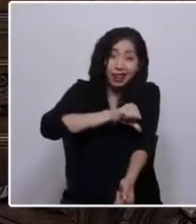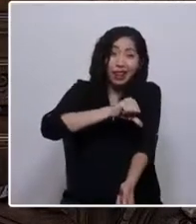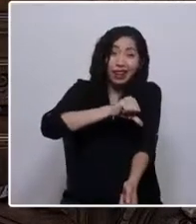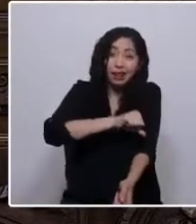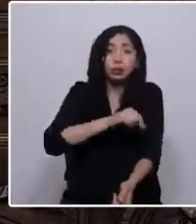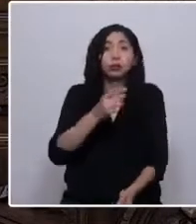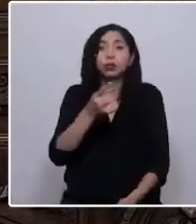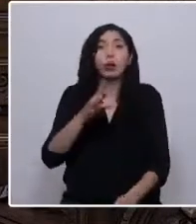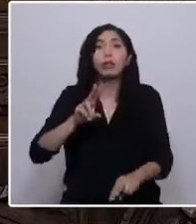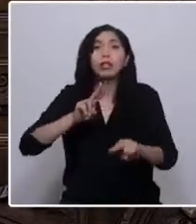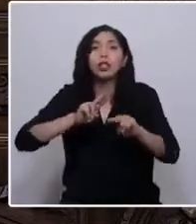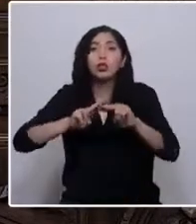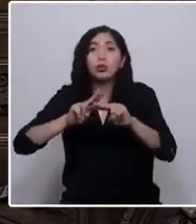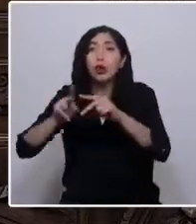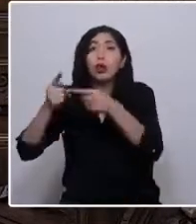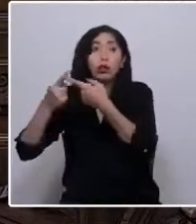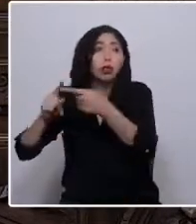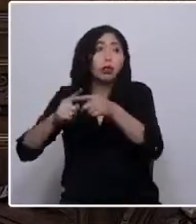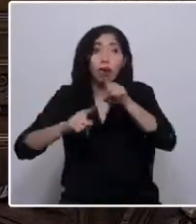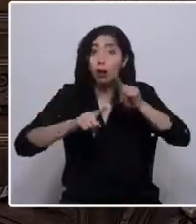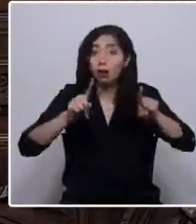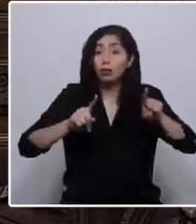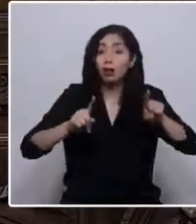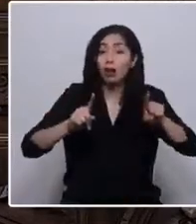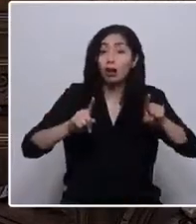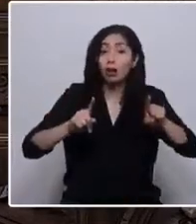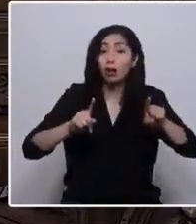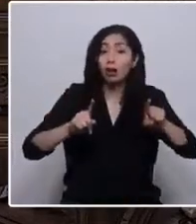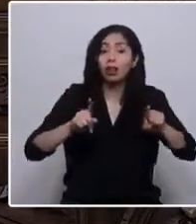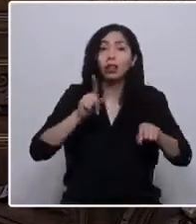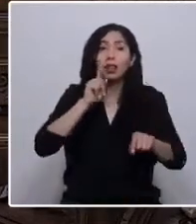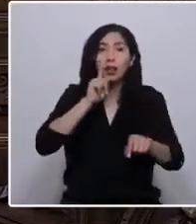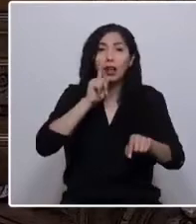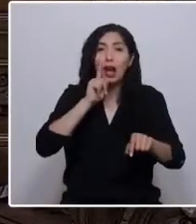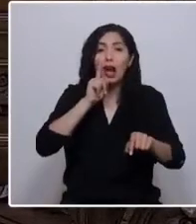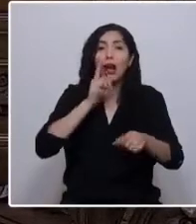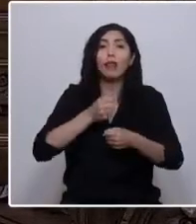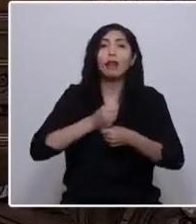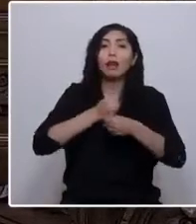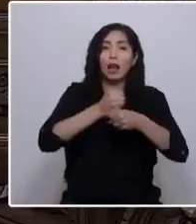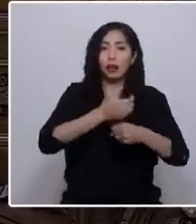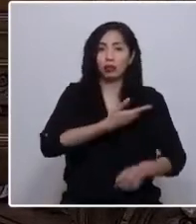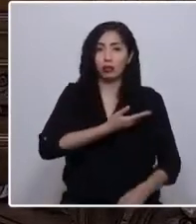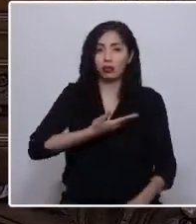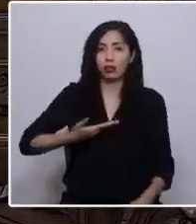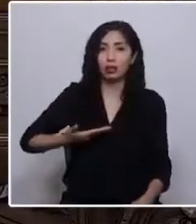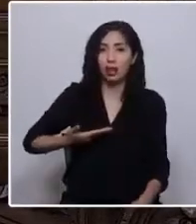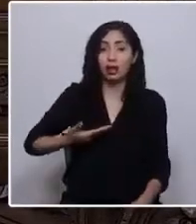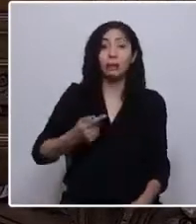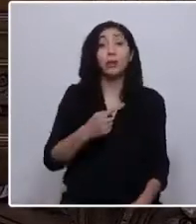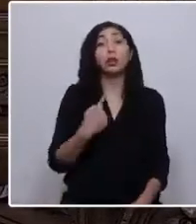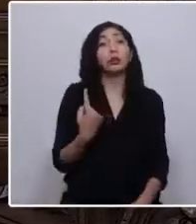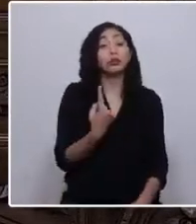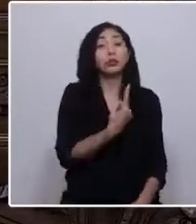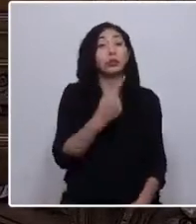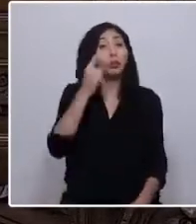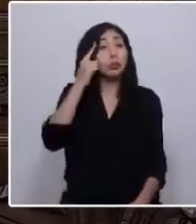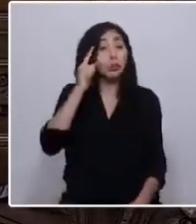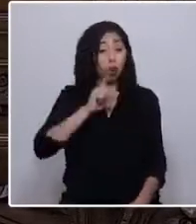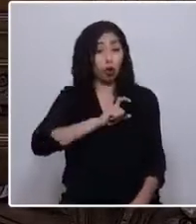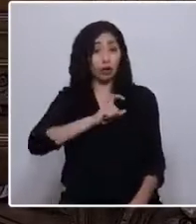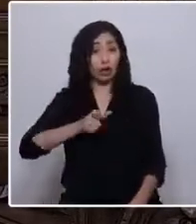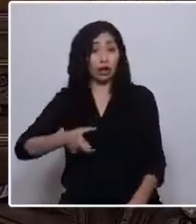soluciones diversas, entre ellas los delegados presidenciales. Nosotros creemos que los gobernadores